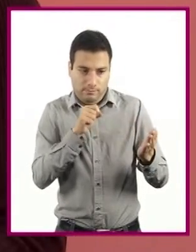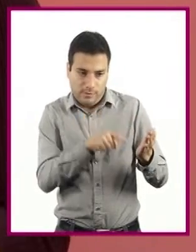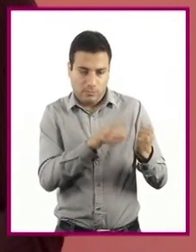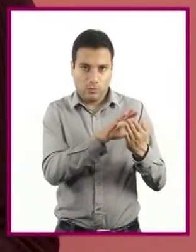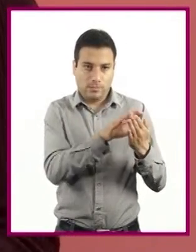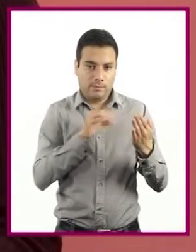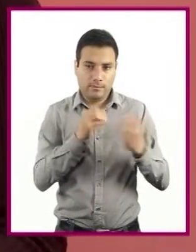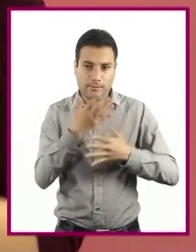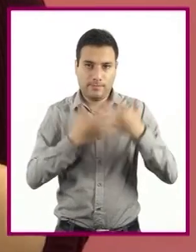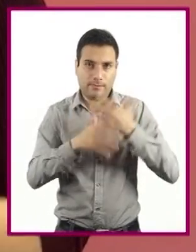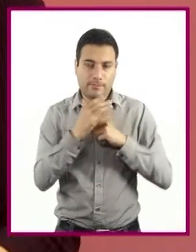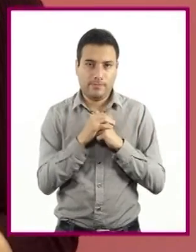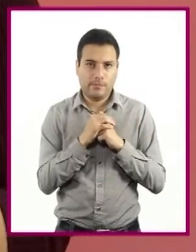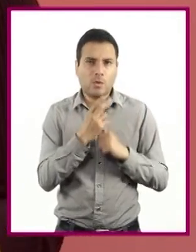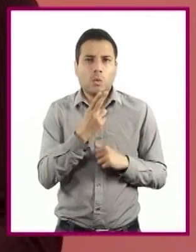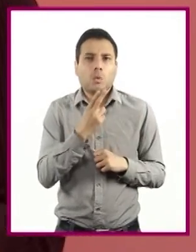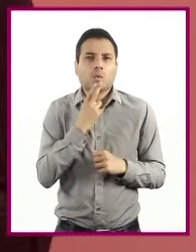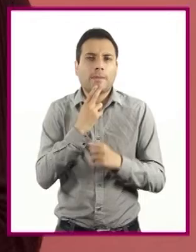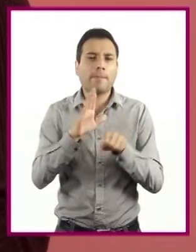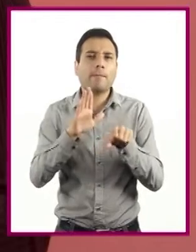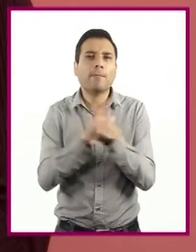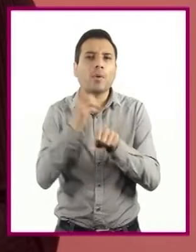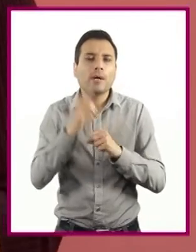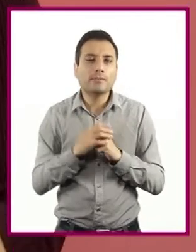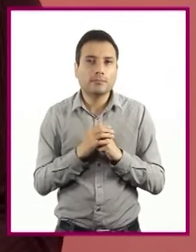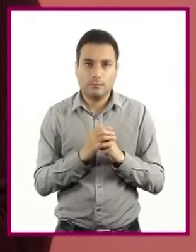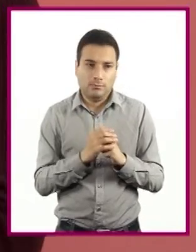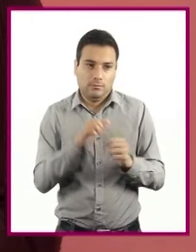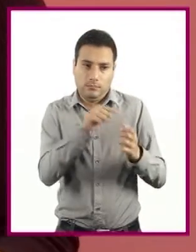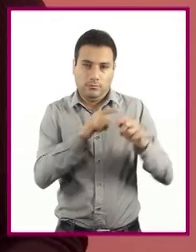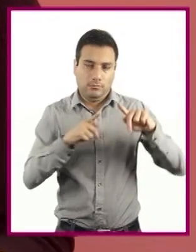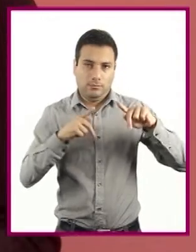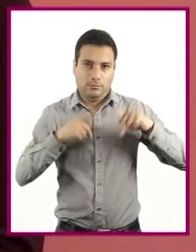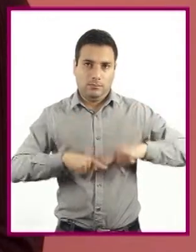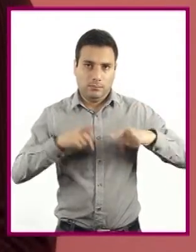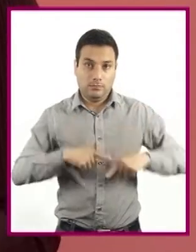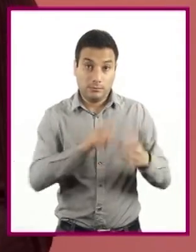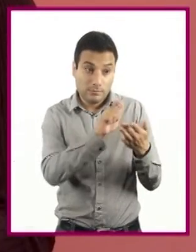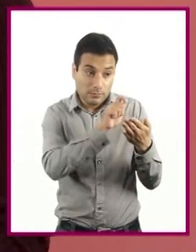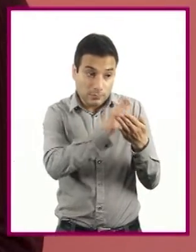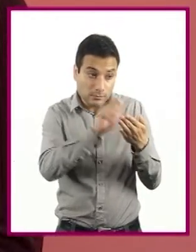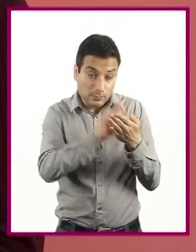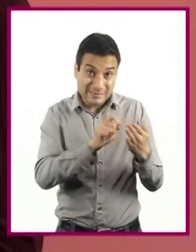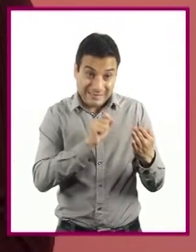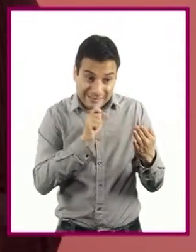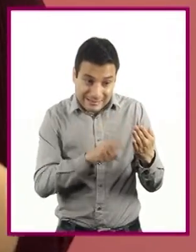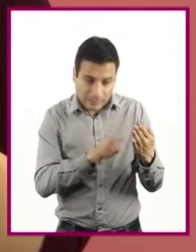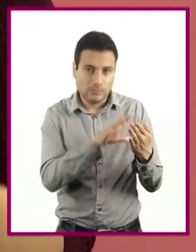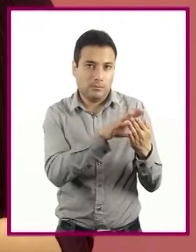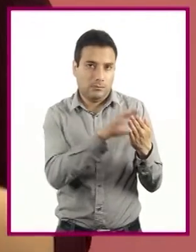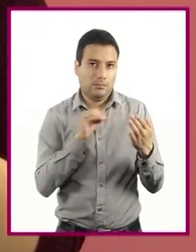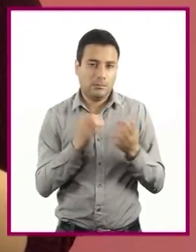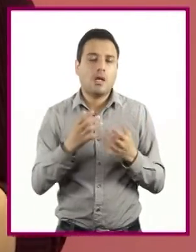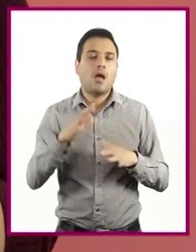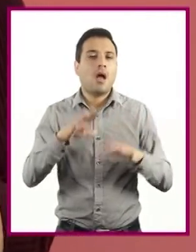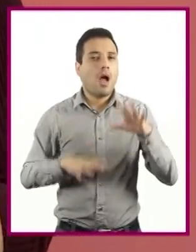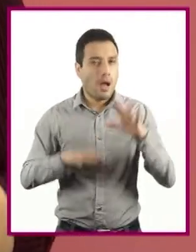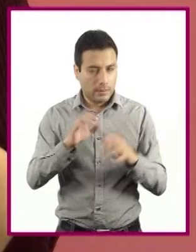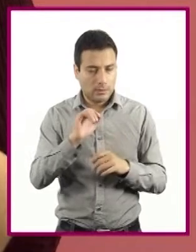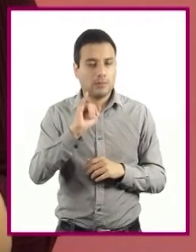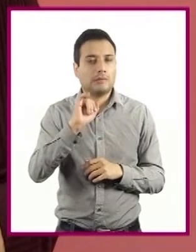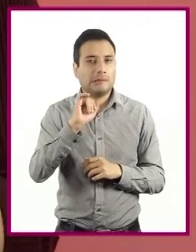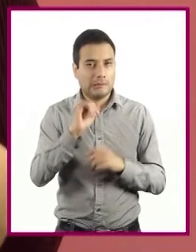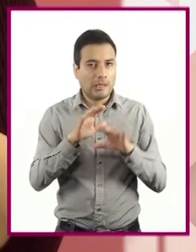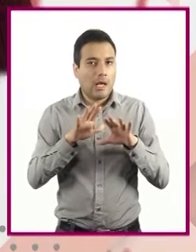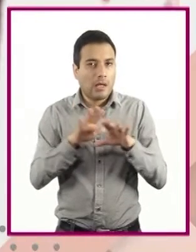El sentido de usarlas es usarlas tal y como fueron puestas por escrito originalmente. Sin embargo, a veces sufren sutiles